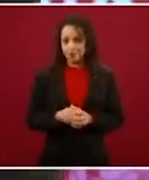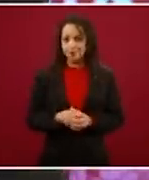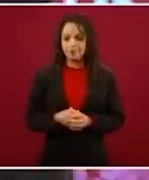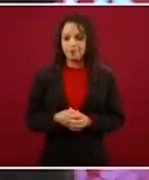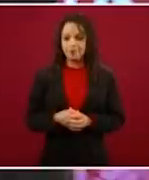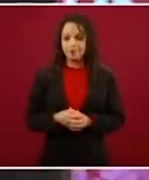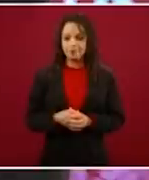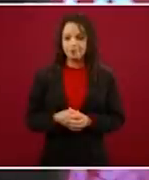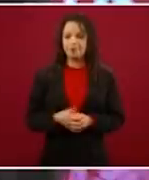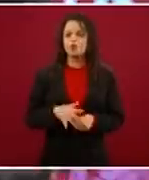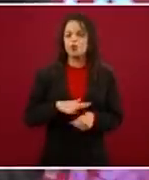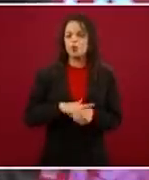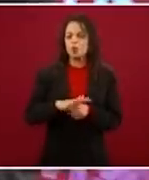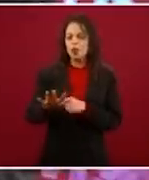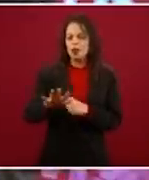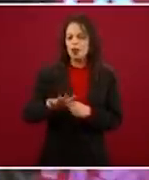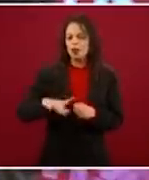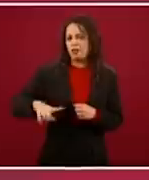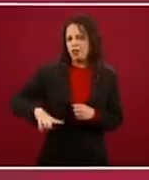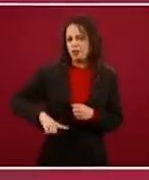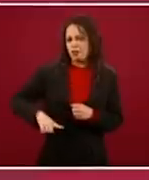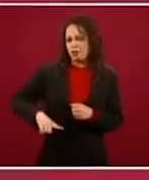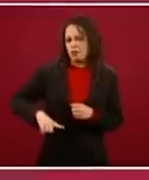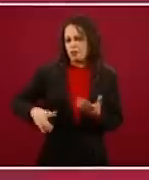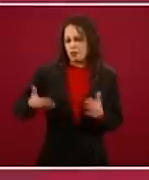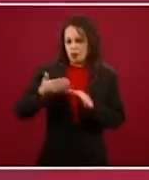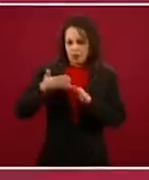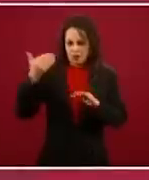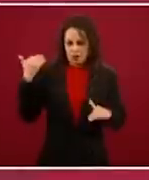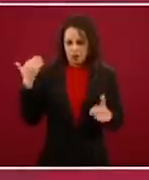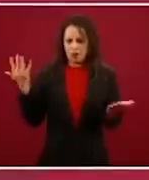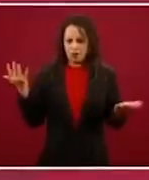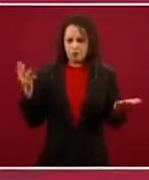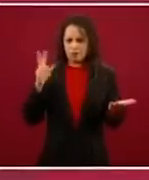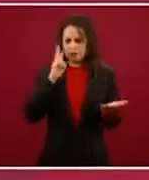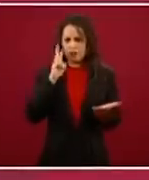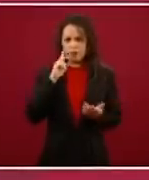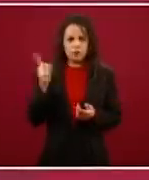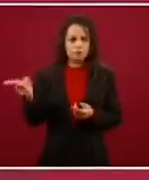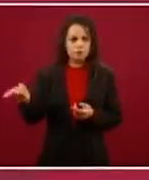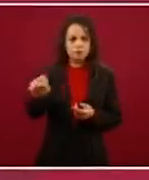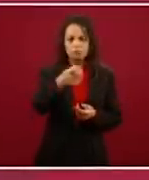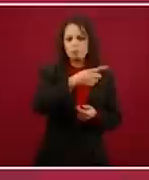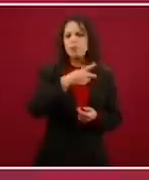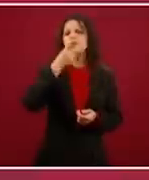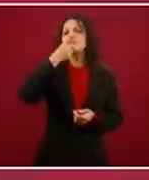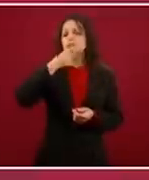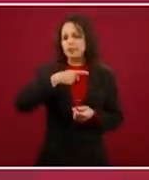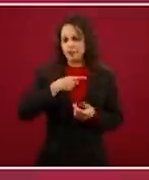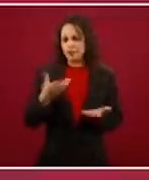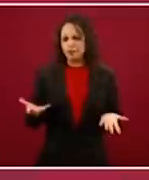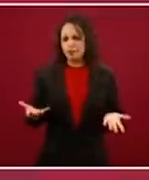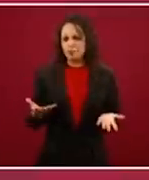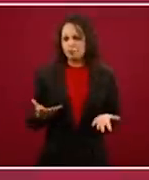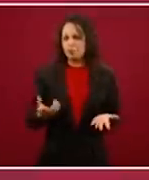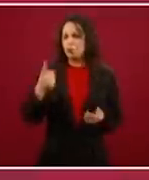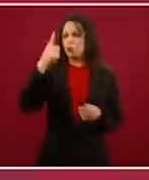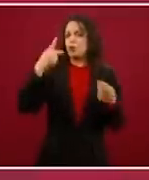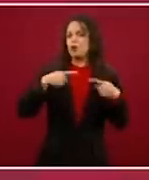¿qué gobierno? O díganme de un